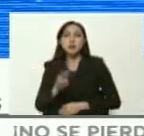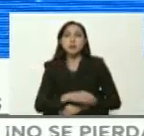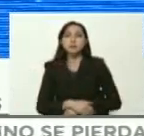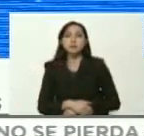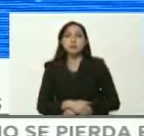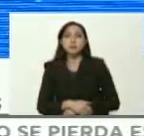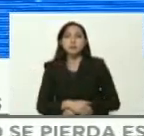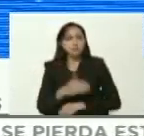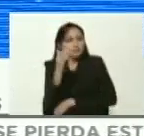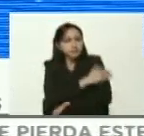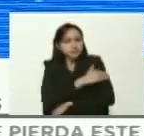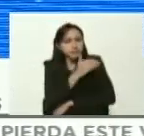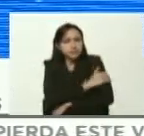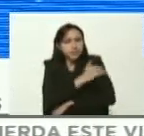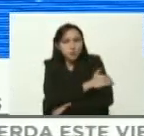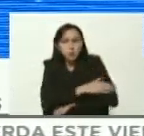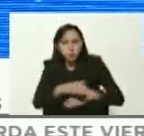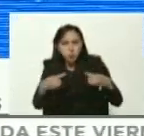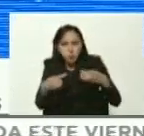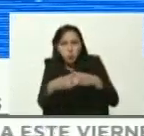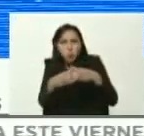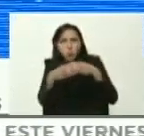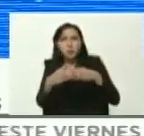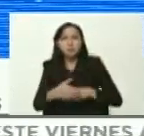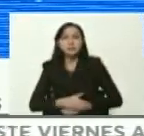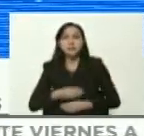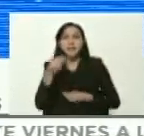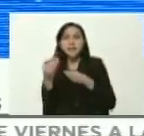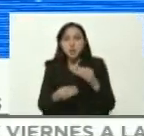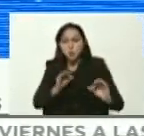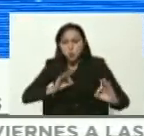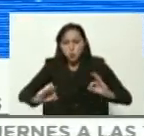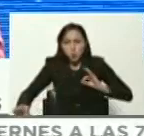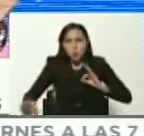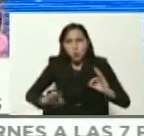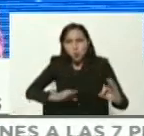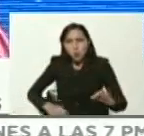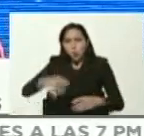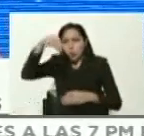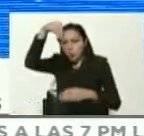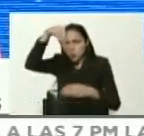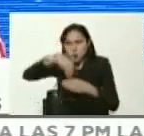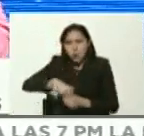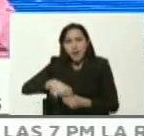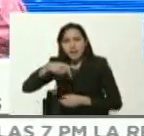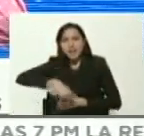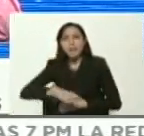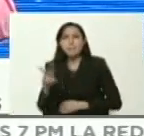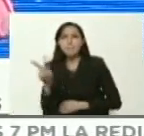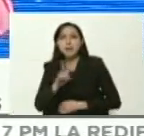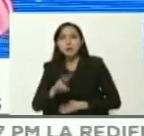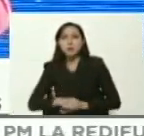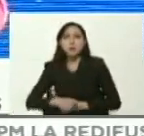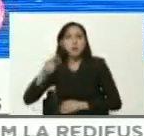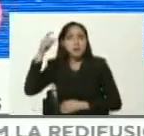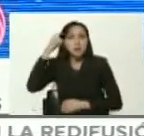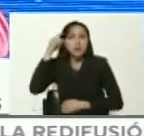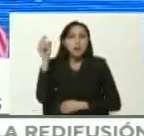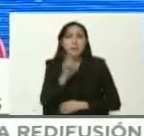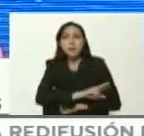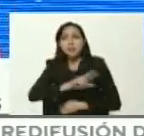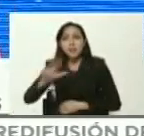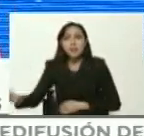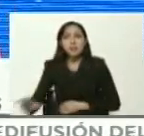La derecha extremista, que organizó invasiones contra Venezuela el 23 de febrero del